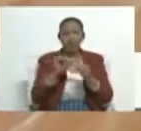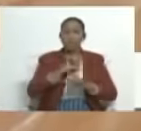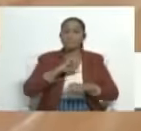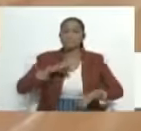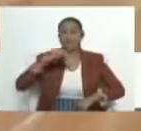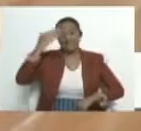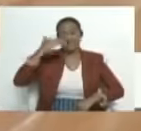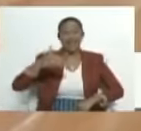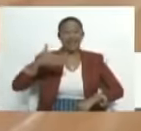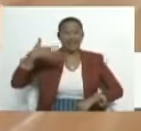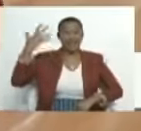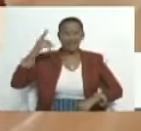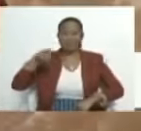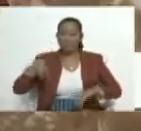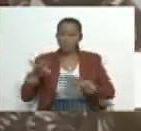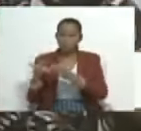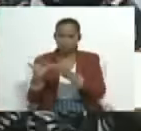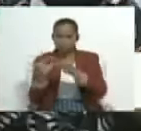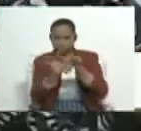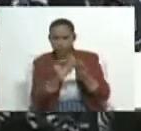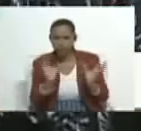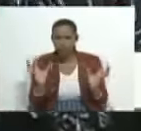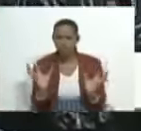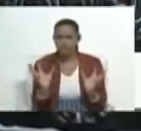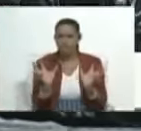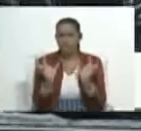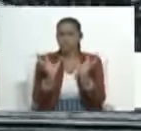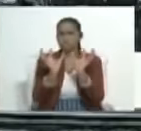momento, que se juntaron para dar